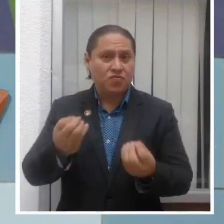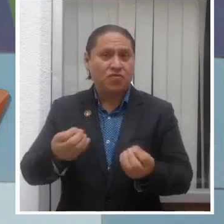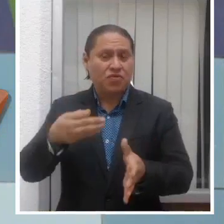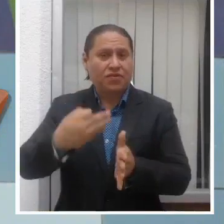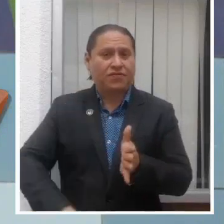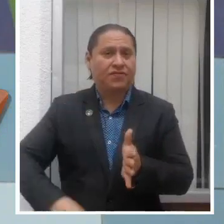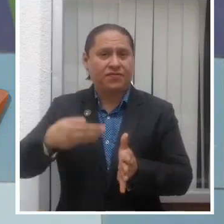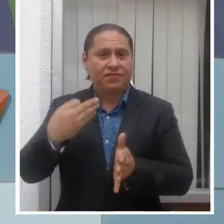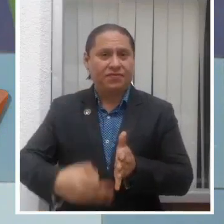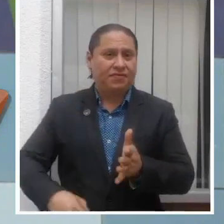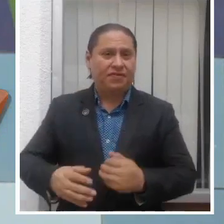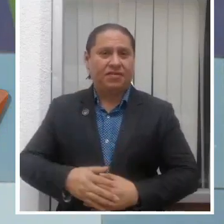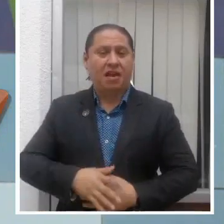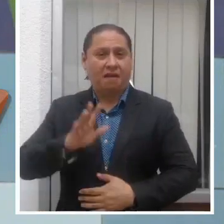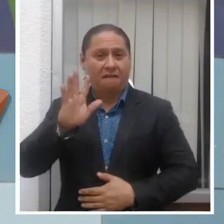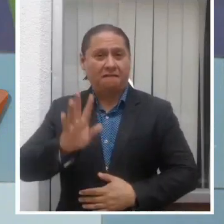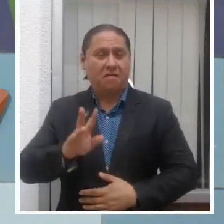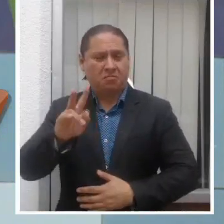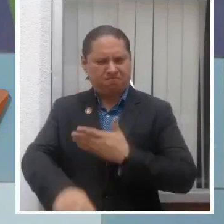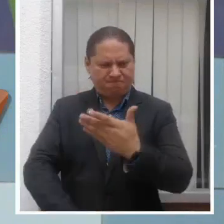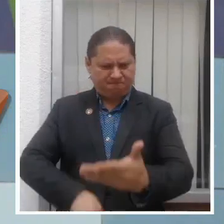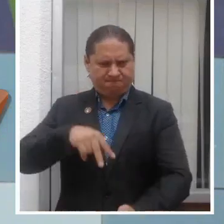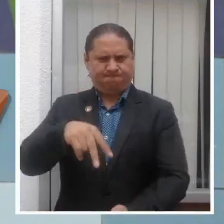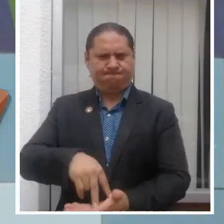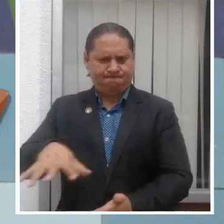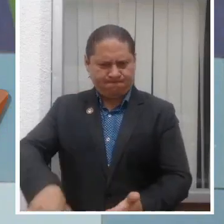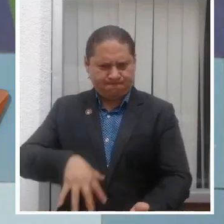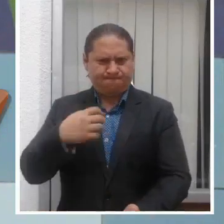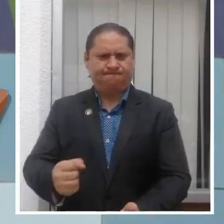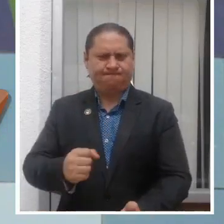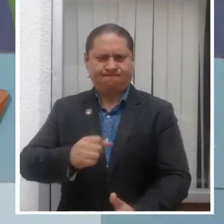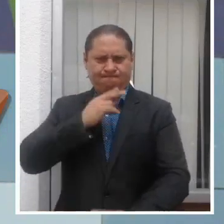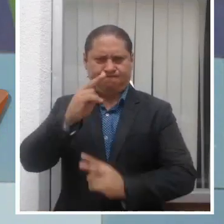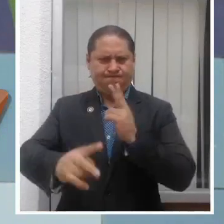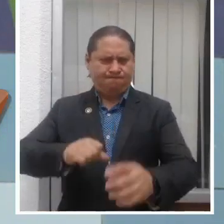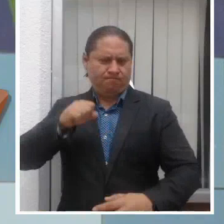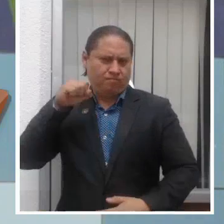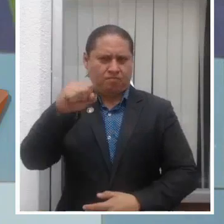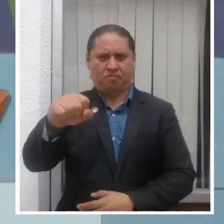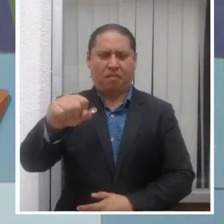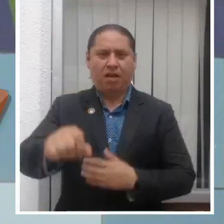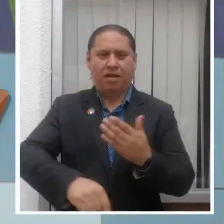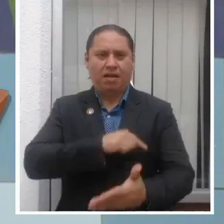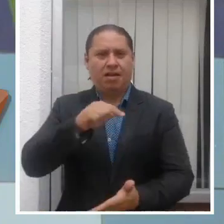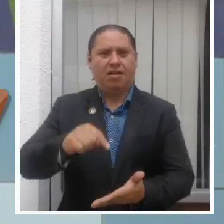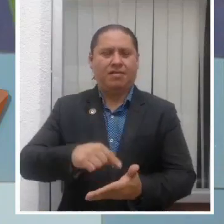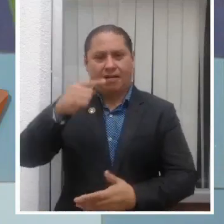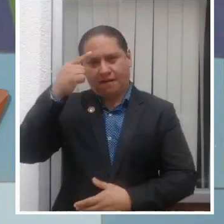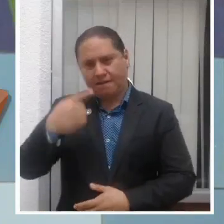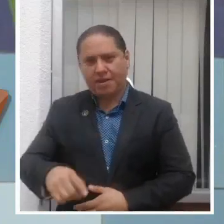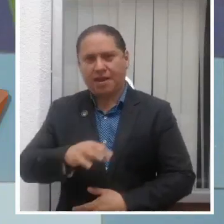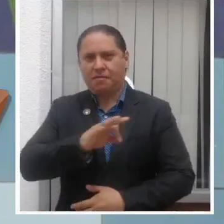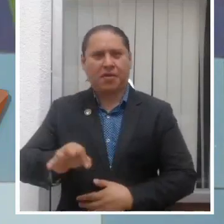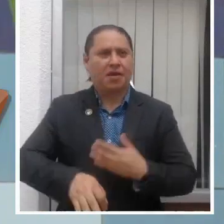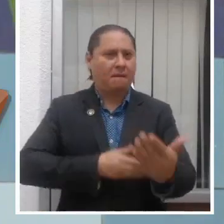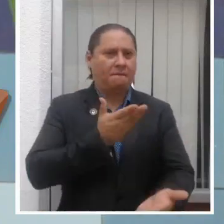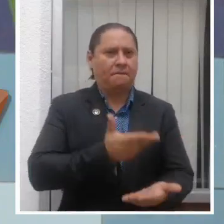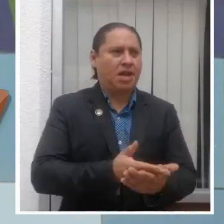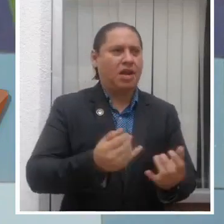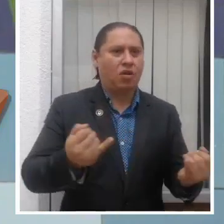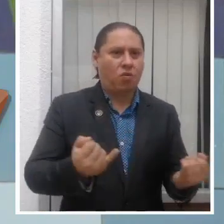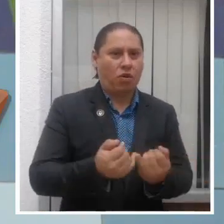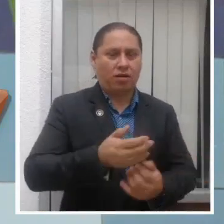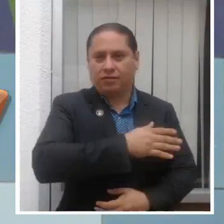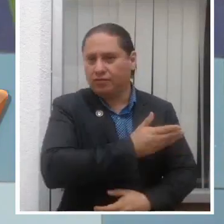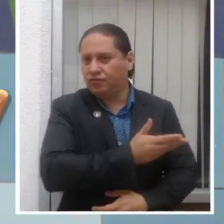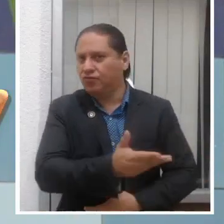muchas que levantemos la voz y que estemos en un lugar para poder pedir para las demás.